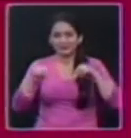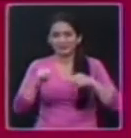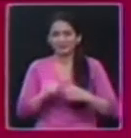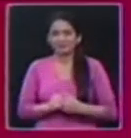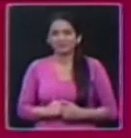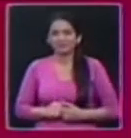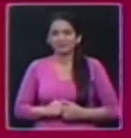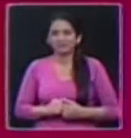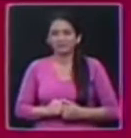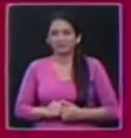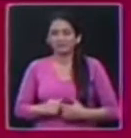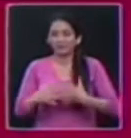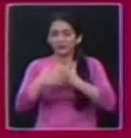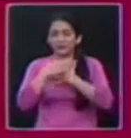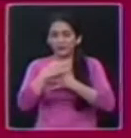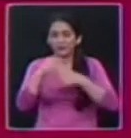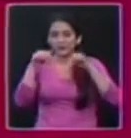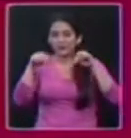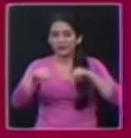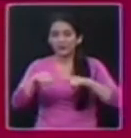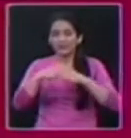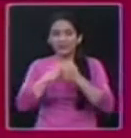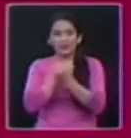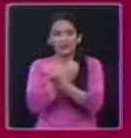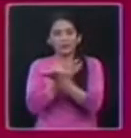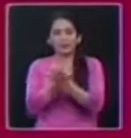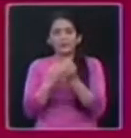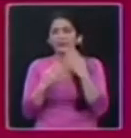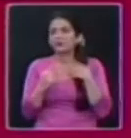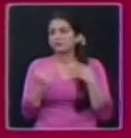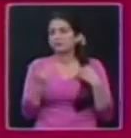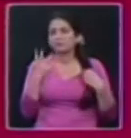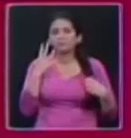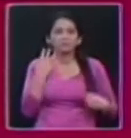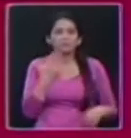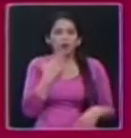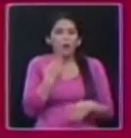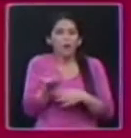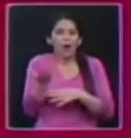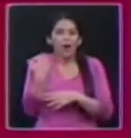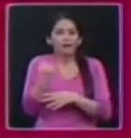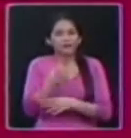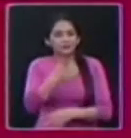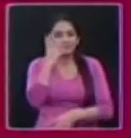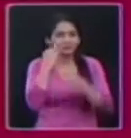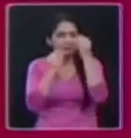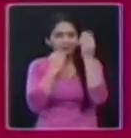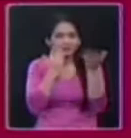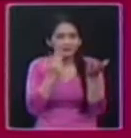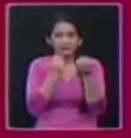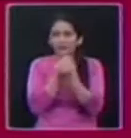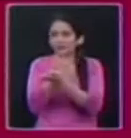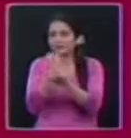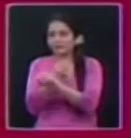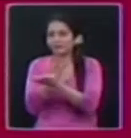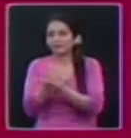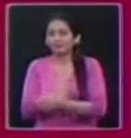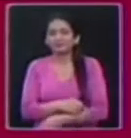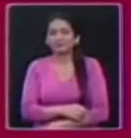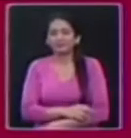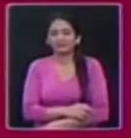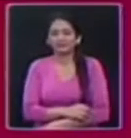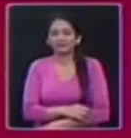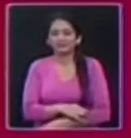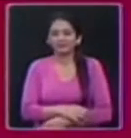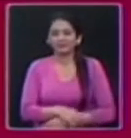es un gusto poder estar aquí y compartir algunas experiencias de lo que nosotros realizamos y de la experiencia que tenemos